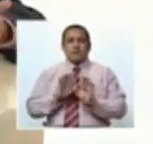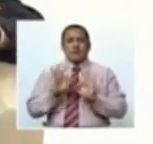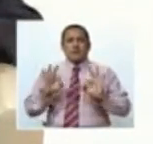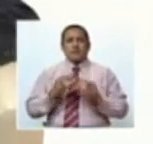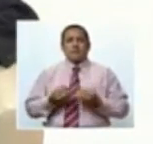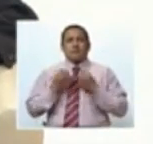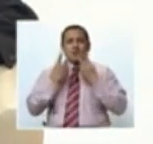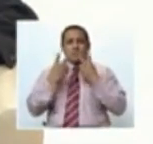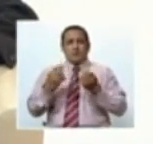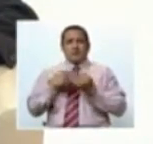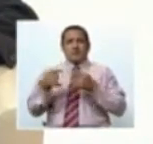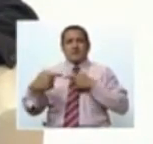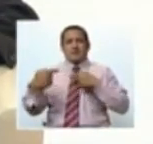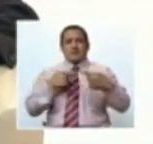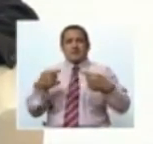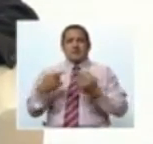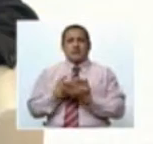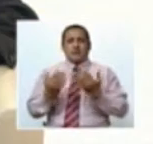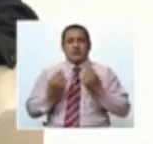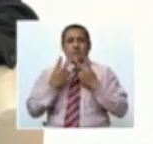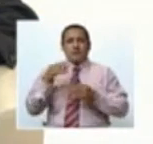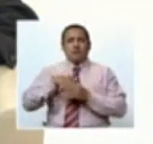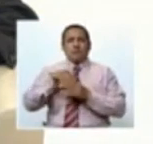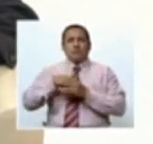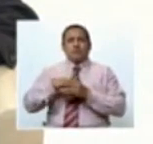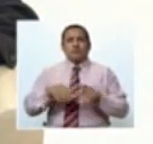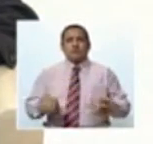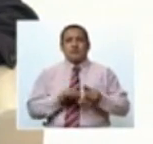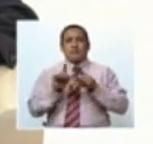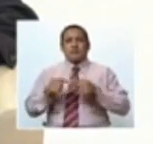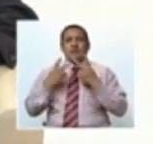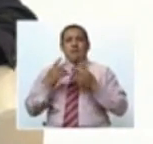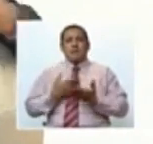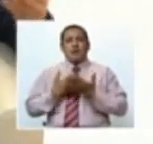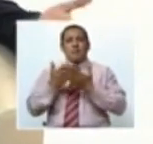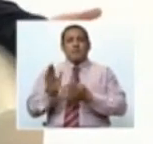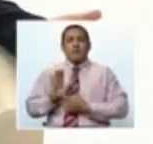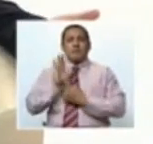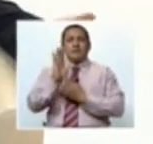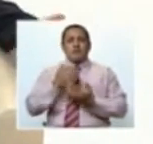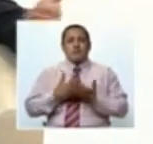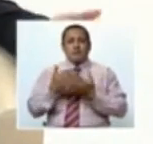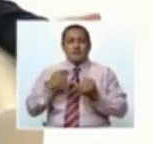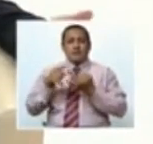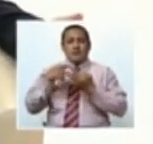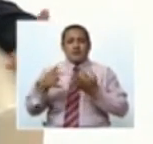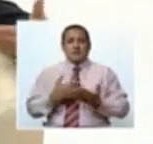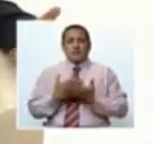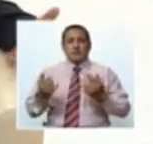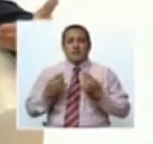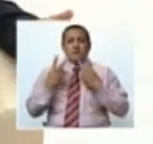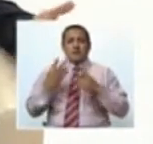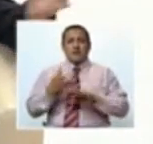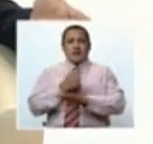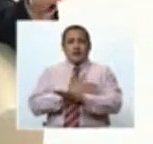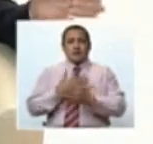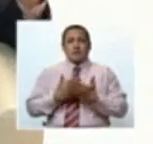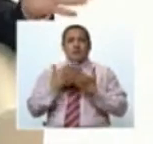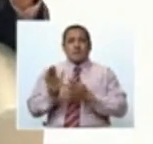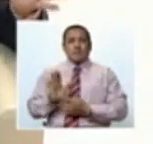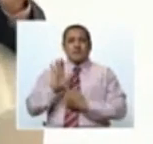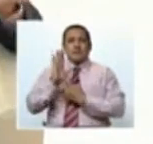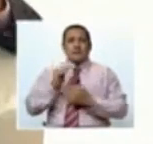caso. No, porque ha estado muy dividida la votación. Y para llegar a este precedente, de tal manera que se aplique